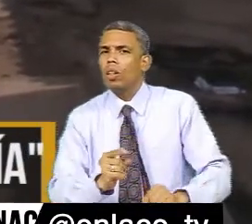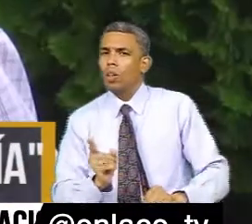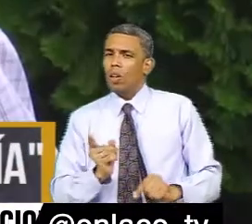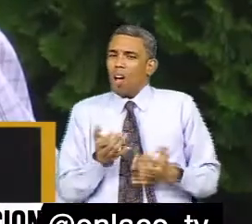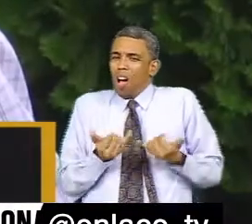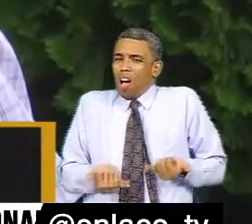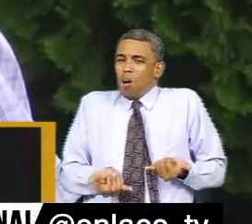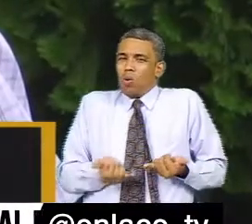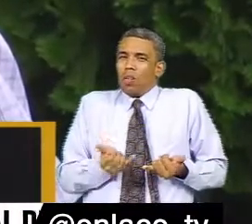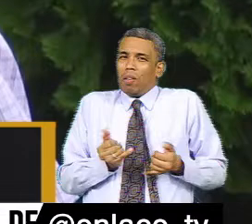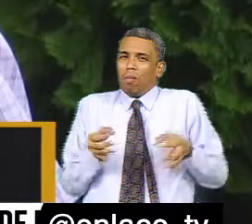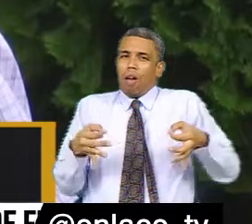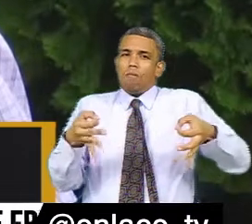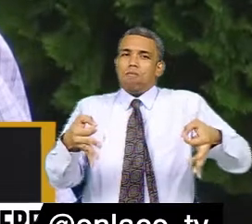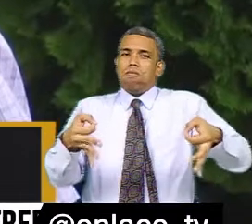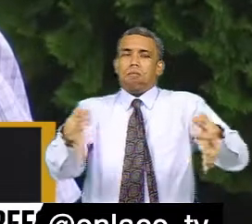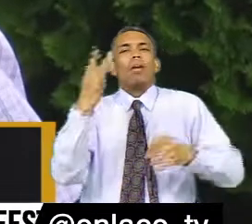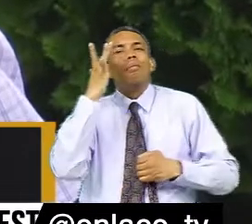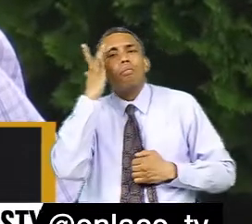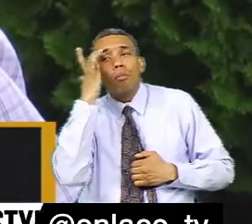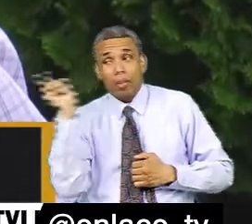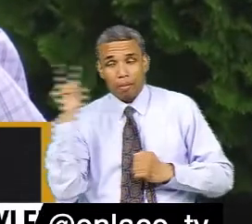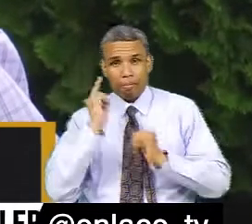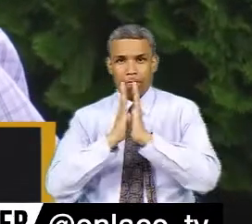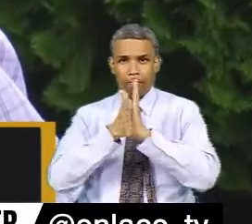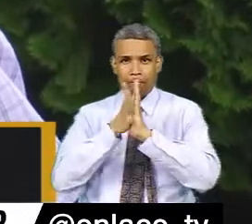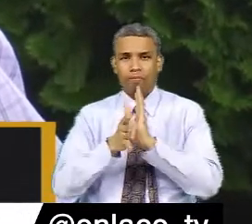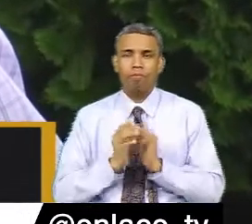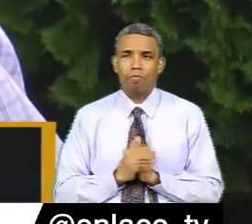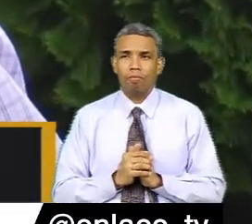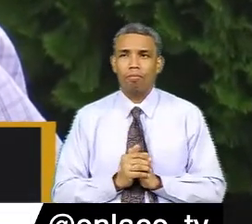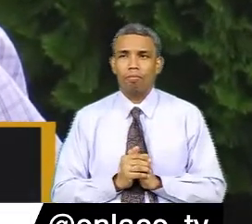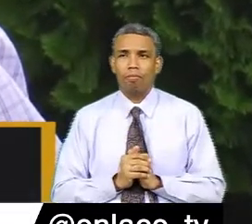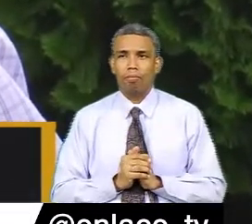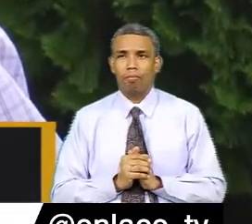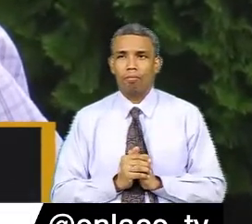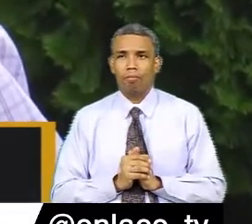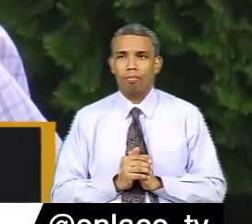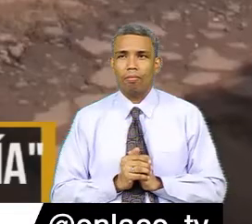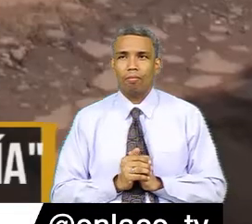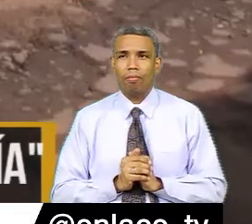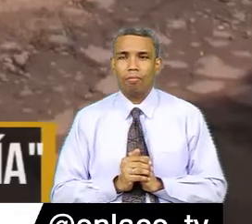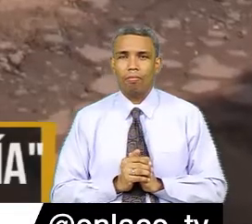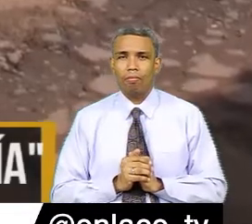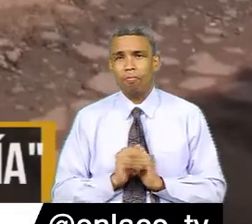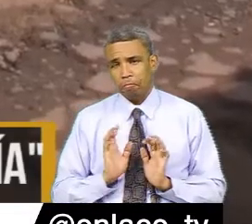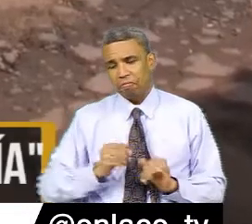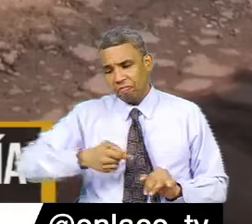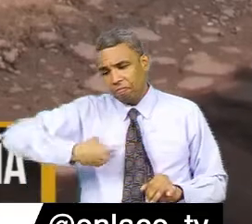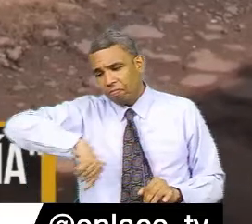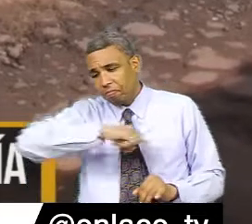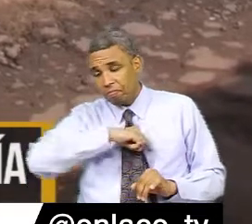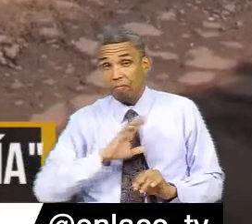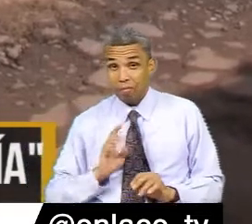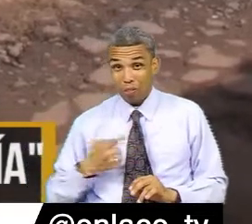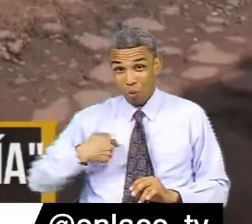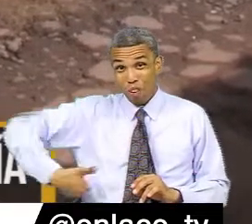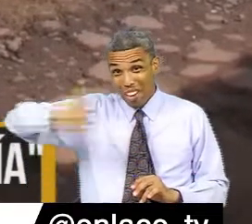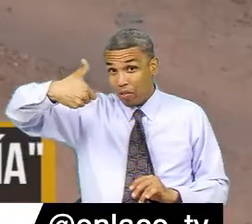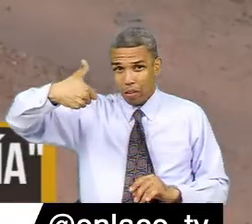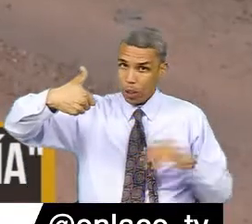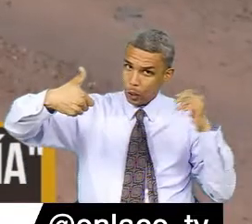Nosotros presentamos la Secretaría de Infraestructura con nuestro jefe, el ingeniero Gerson González, presentó un proyecto.